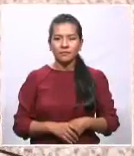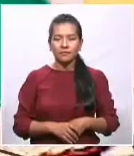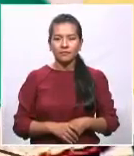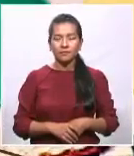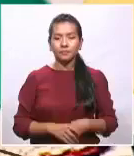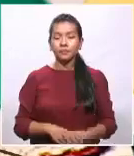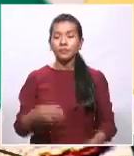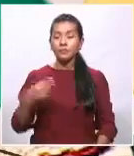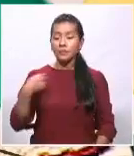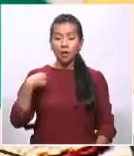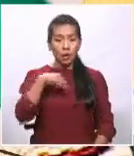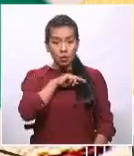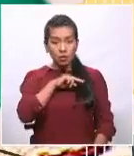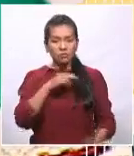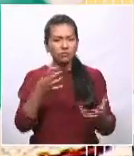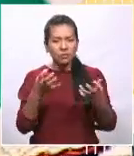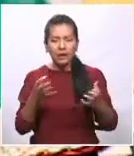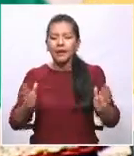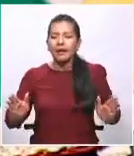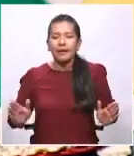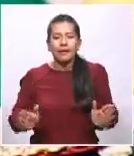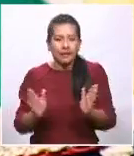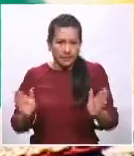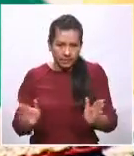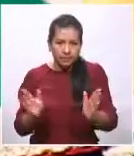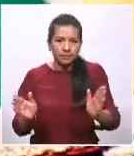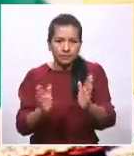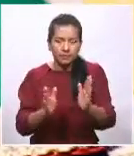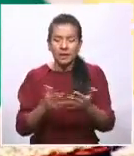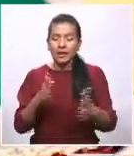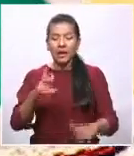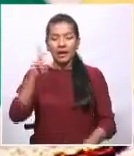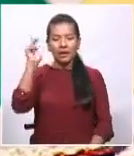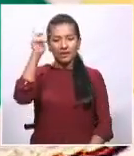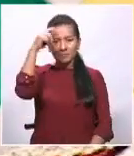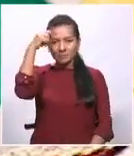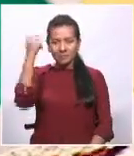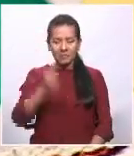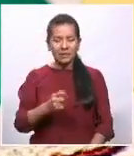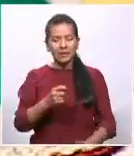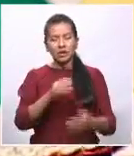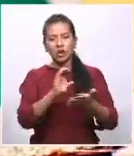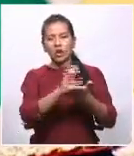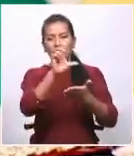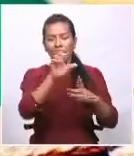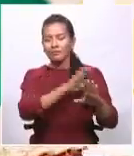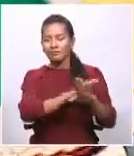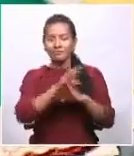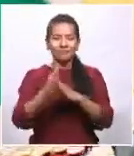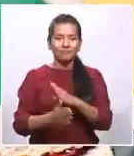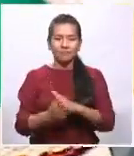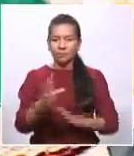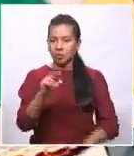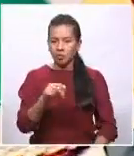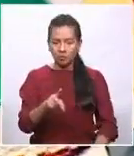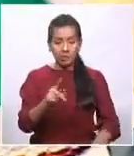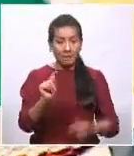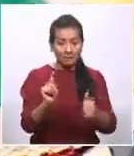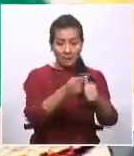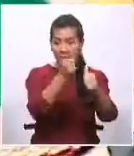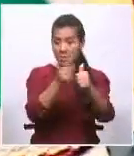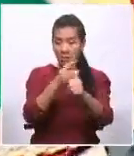Nosotros lo que queremos es incentivarlos a que no solo se queden como bachilleres. Queremos que sigan siendo el número uno en